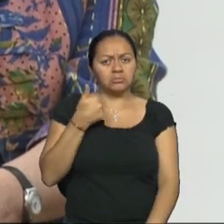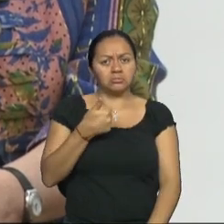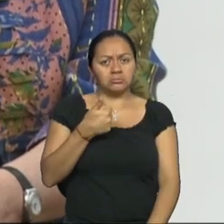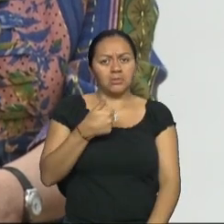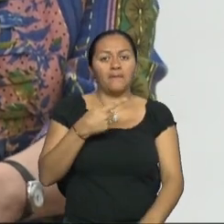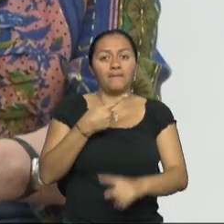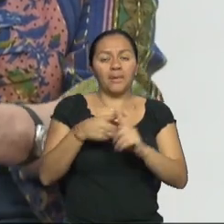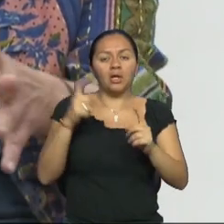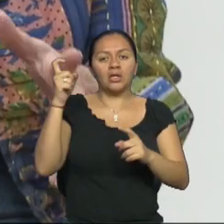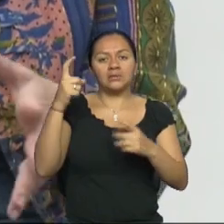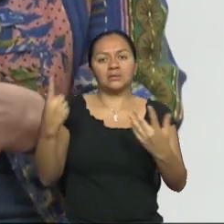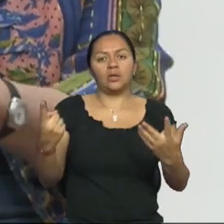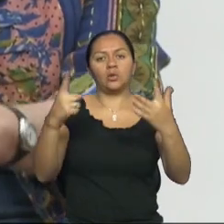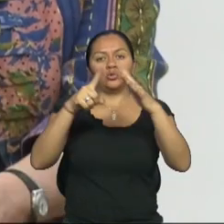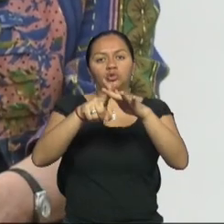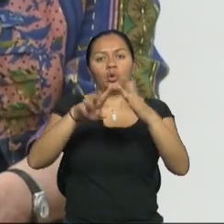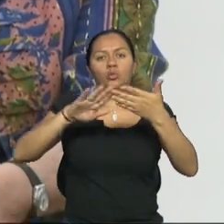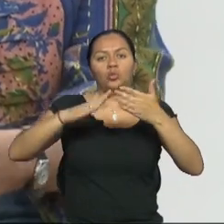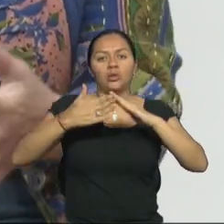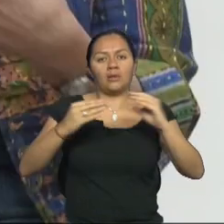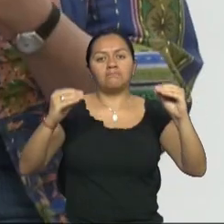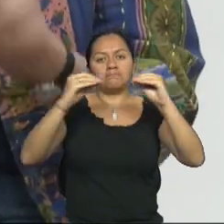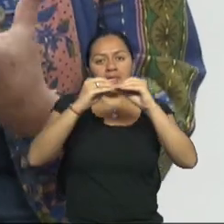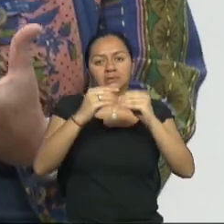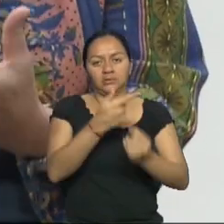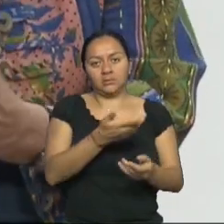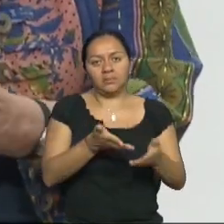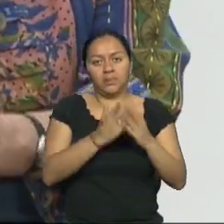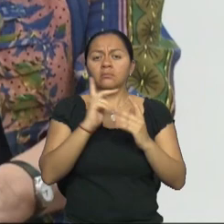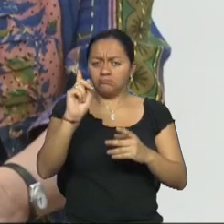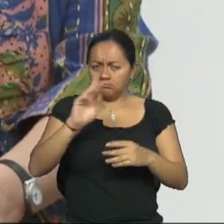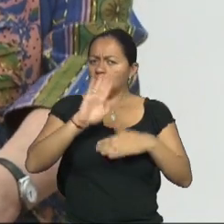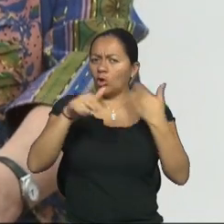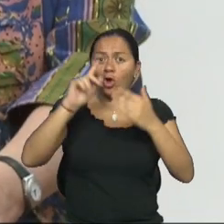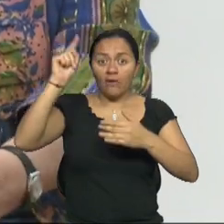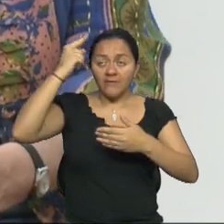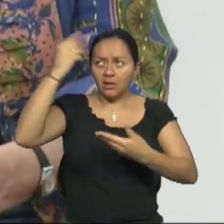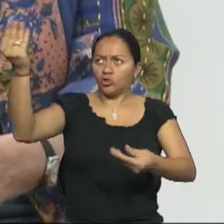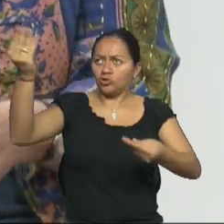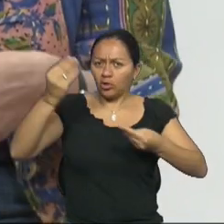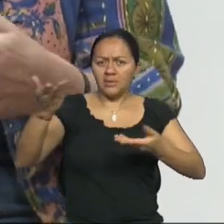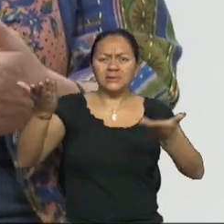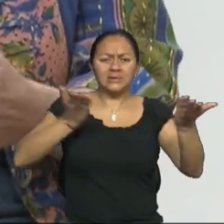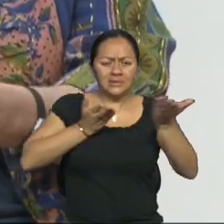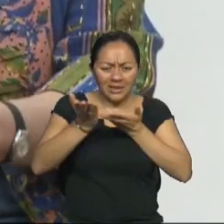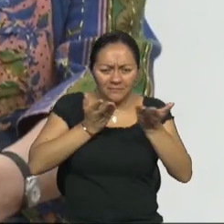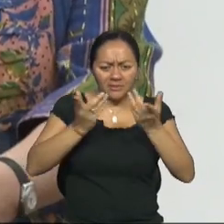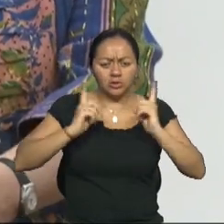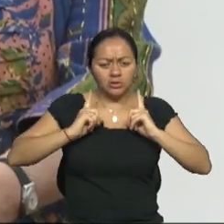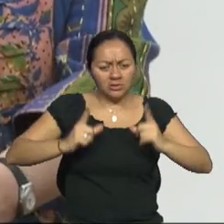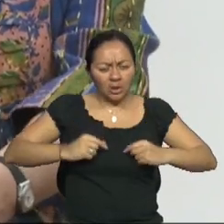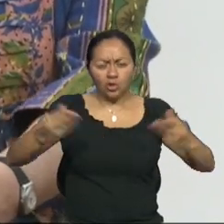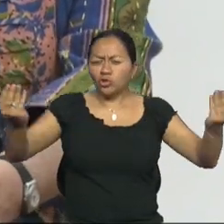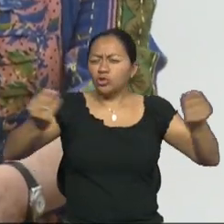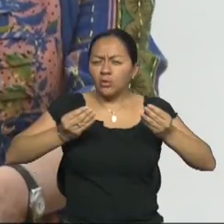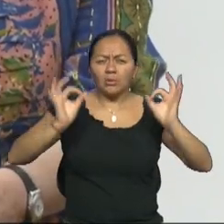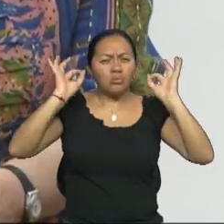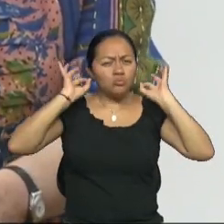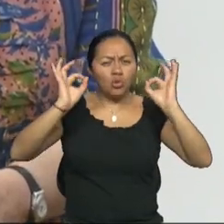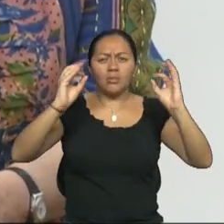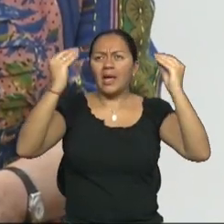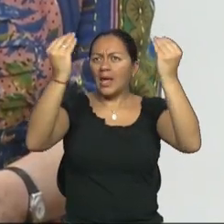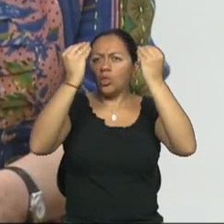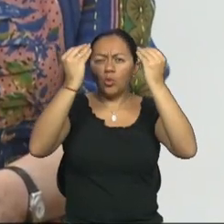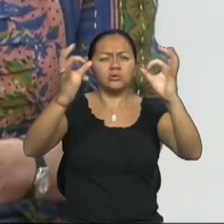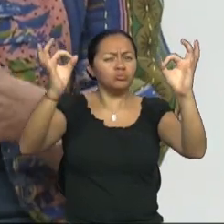más inclusión en la comunidad, que han sido bien servidos por el sistema en cuanto a su salud, a su educación